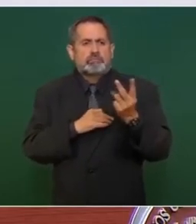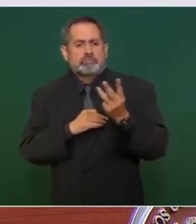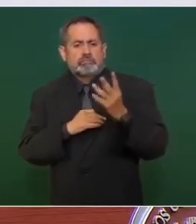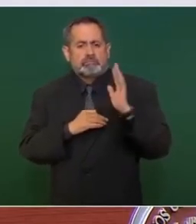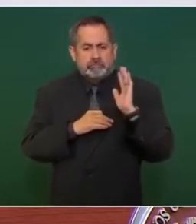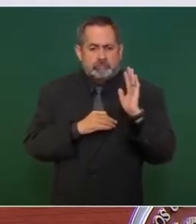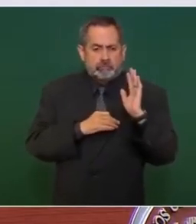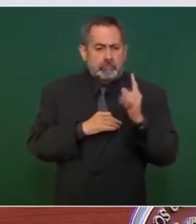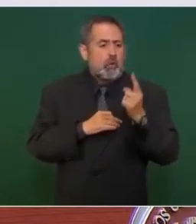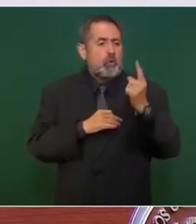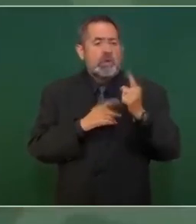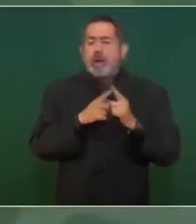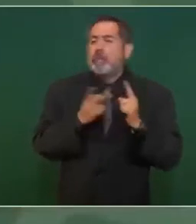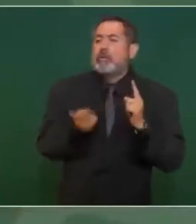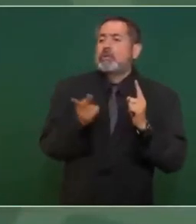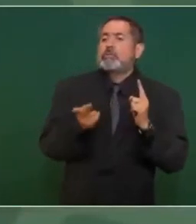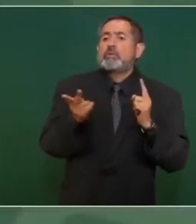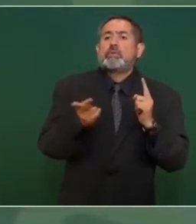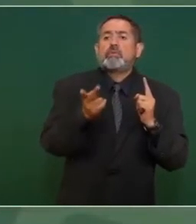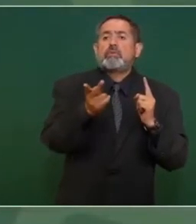o una sola encuestadora,